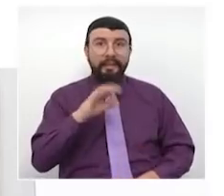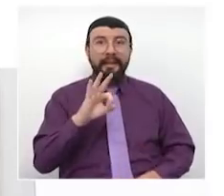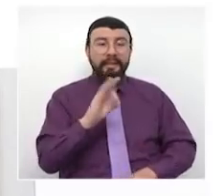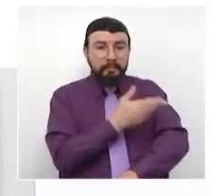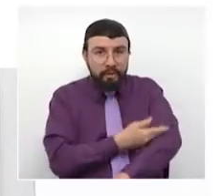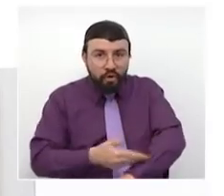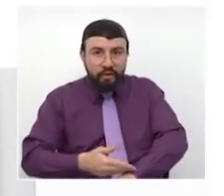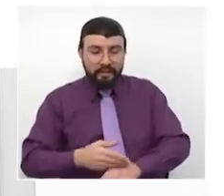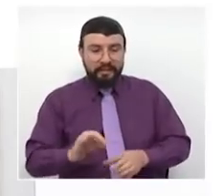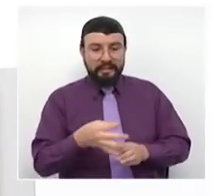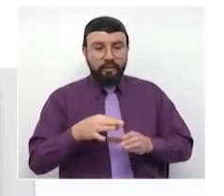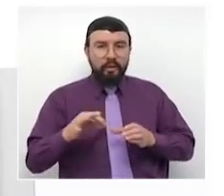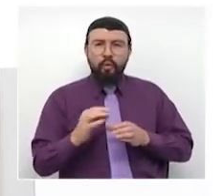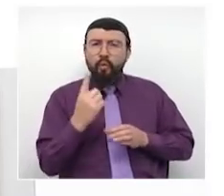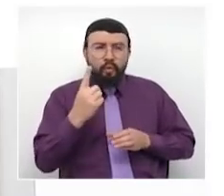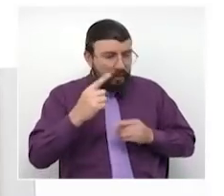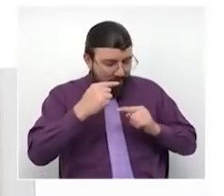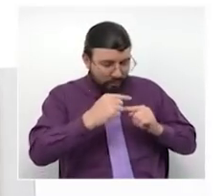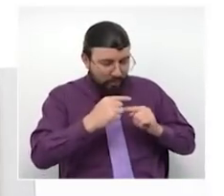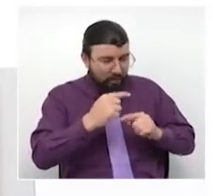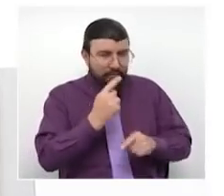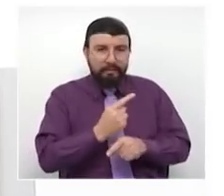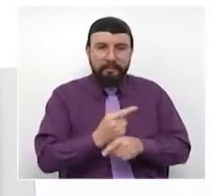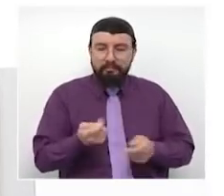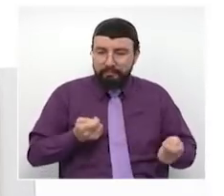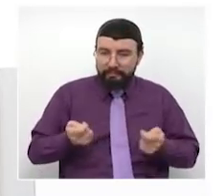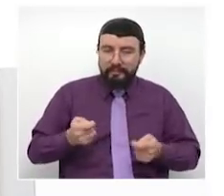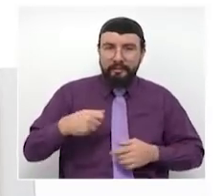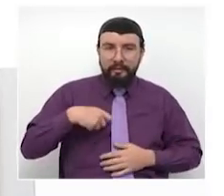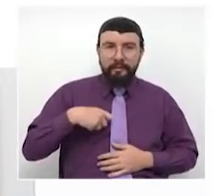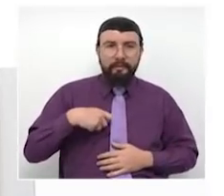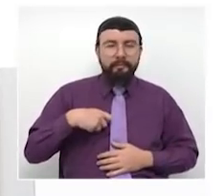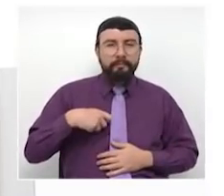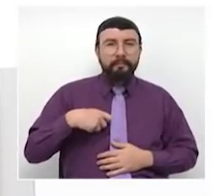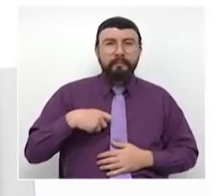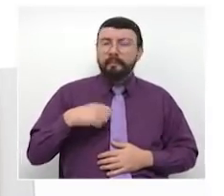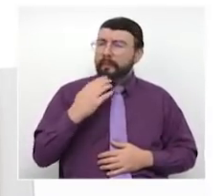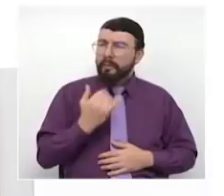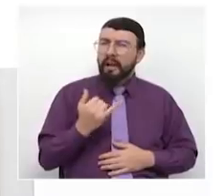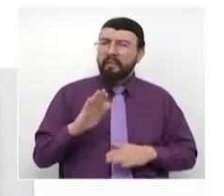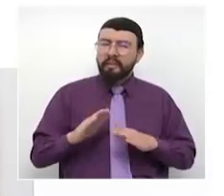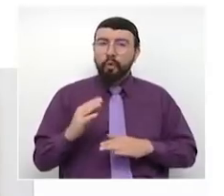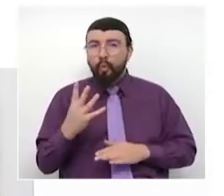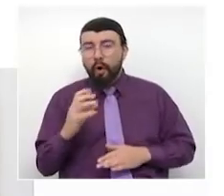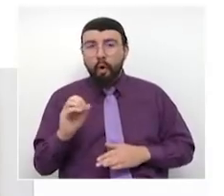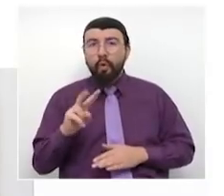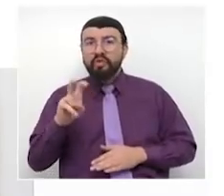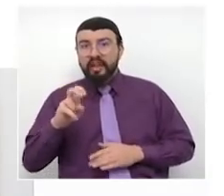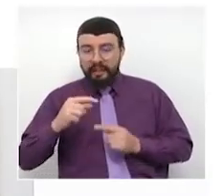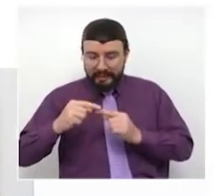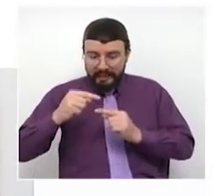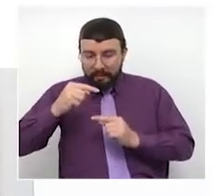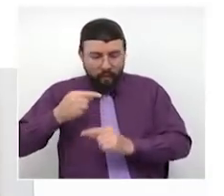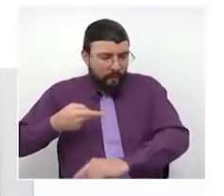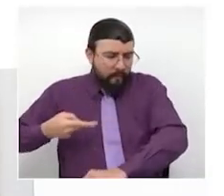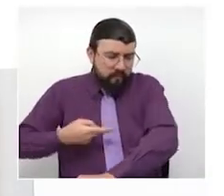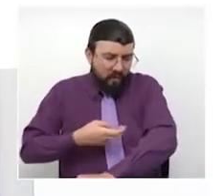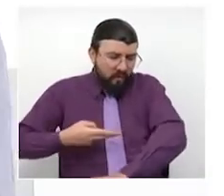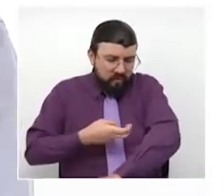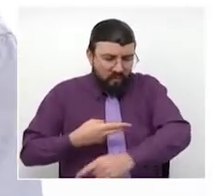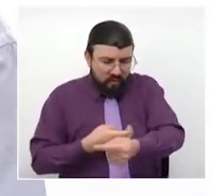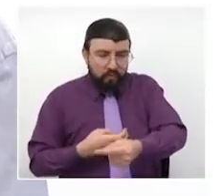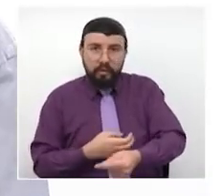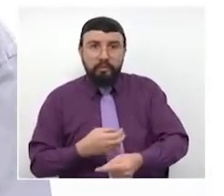células. En un centímetro. Nosotros aplicamos en articulaciones hasta 4, hasta 7 centímetros. Entonces, imagínense la